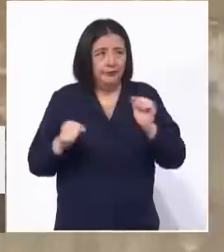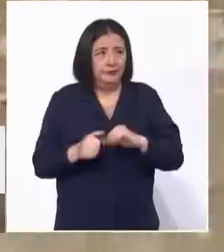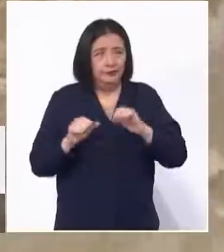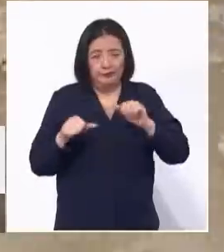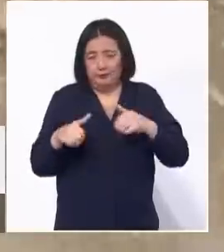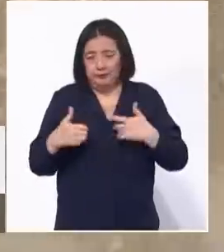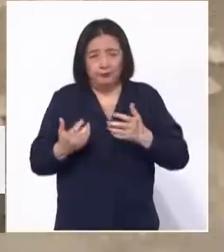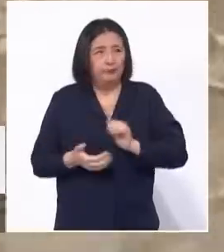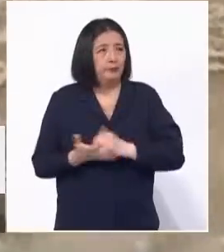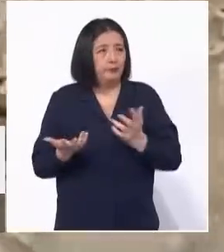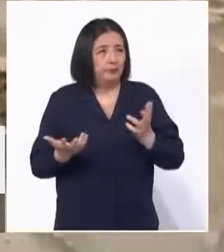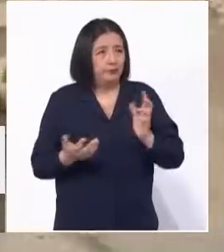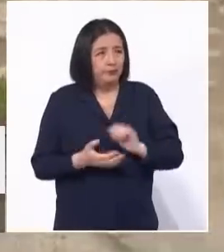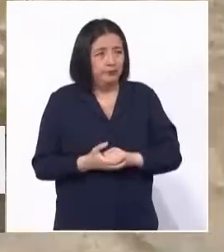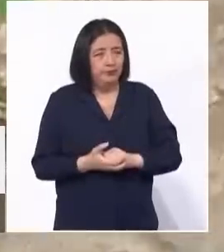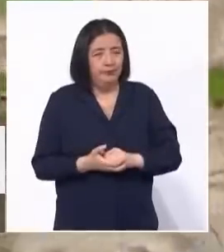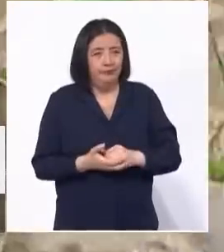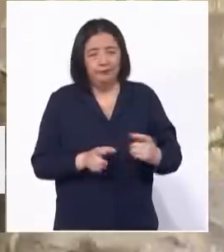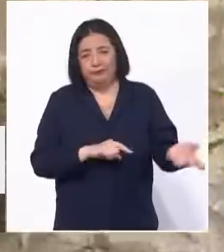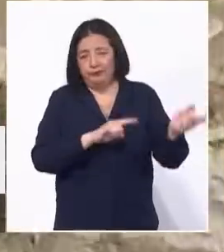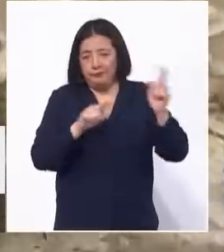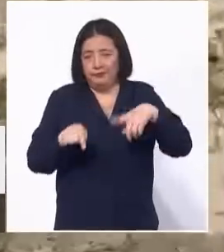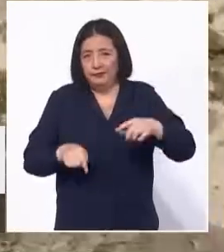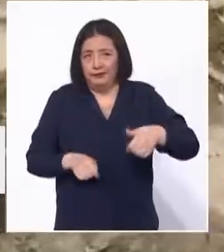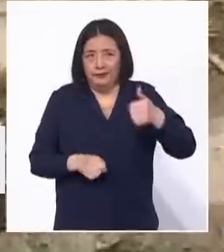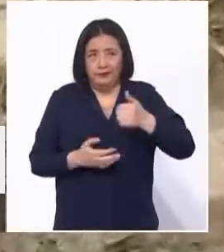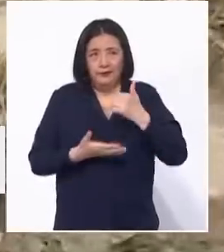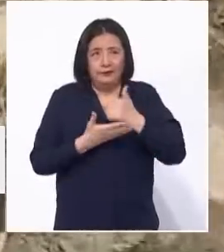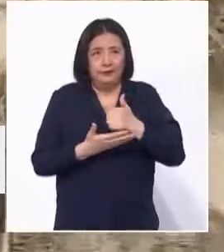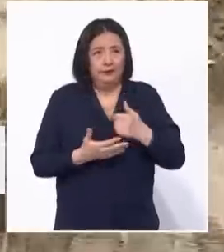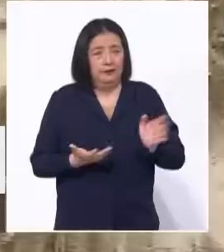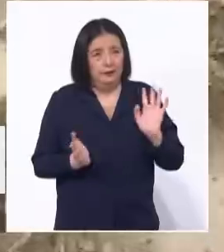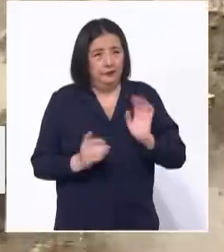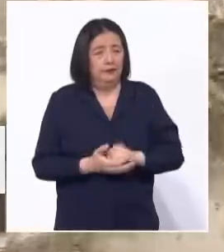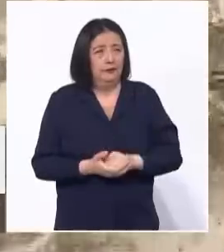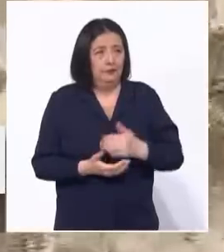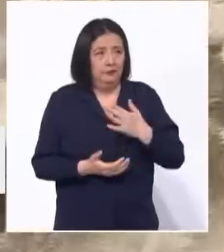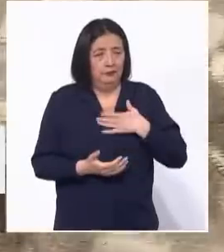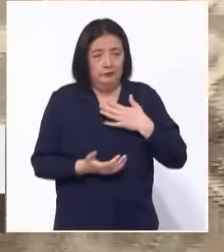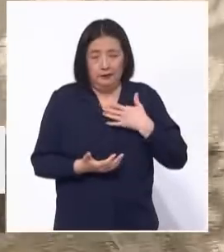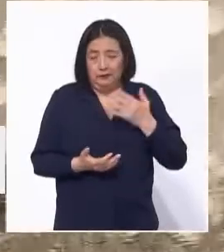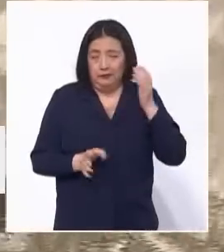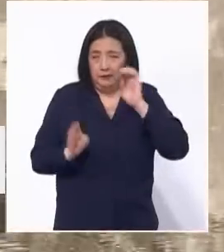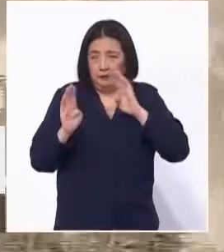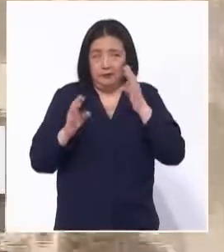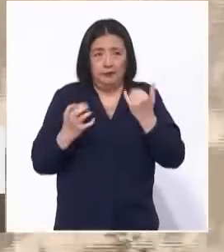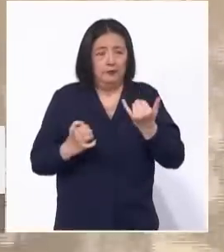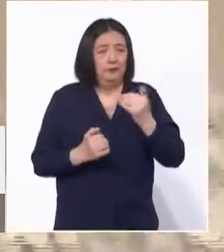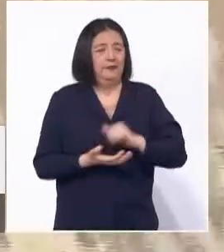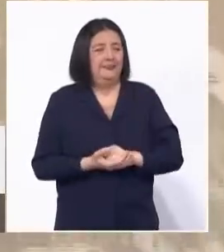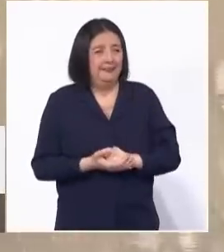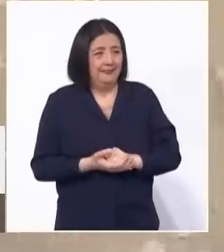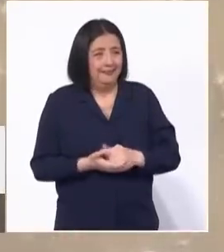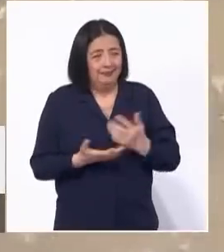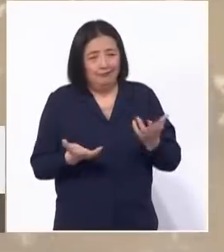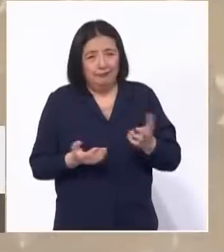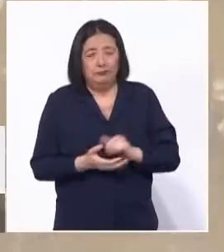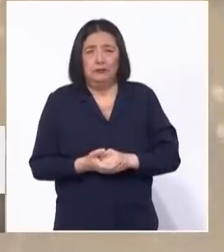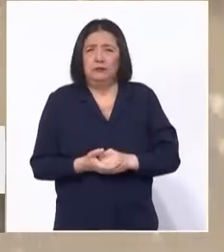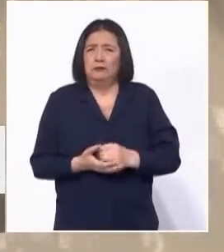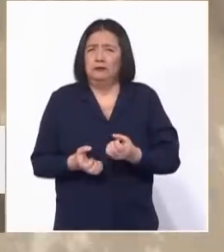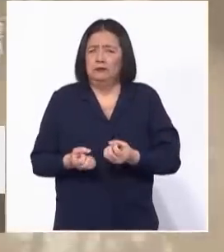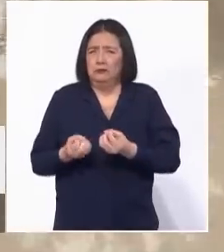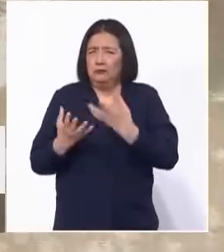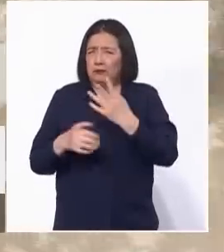pueda, tratar de que vengan las autoridades a ayudarnos. Esa es mi mayor preocupación, ¿no? Que estar